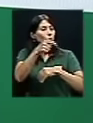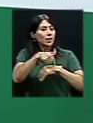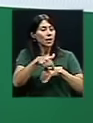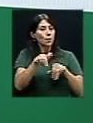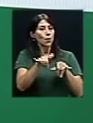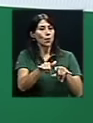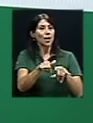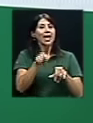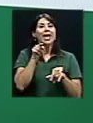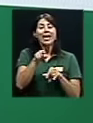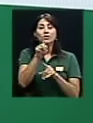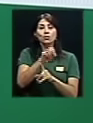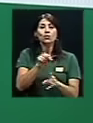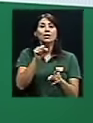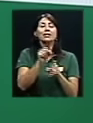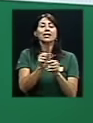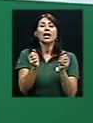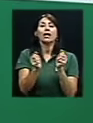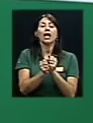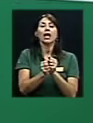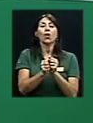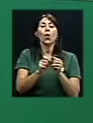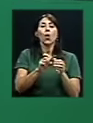la descentralización de SETENA,